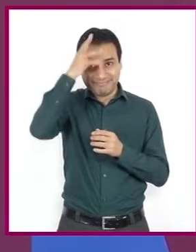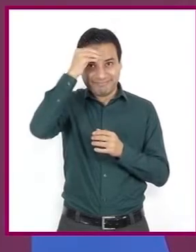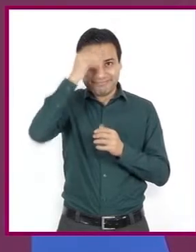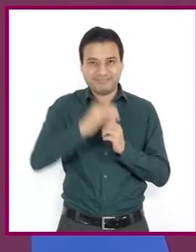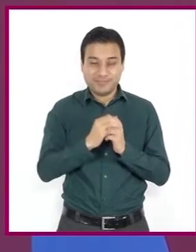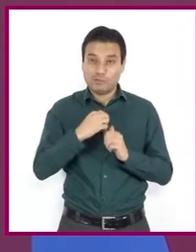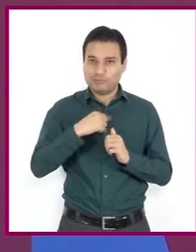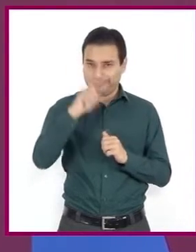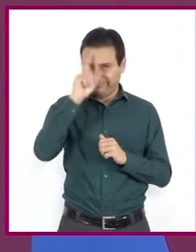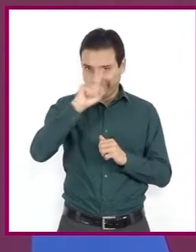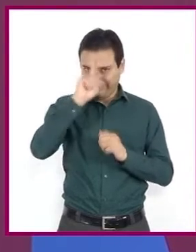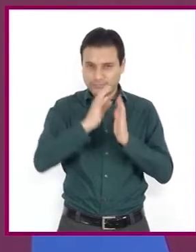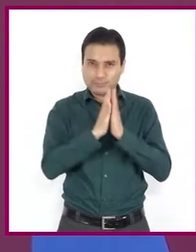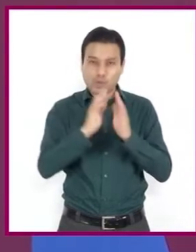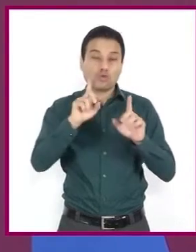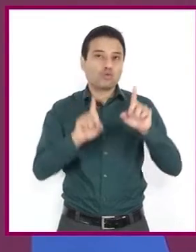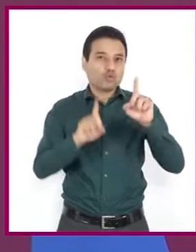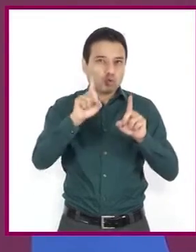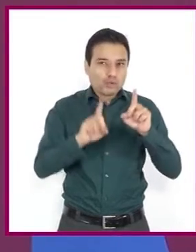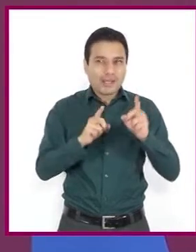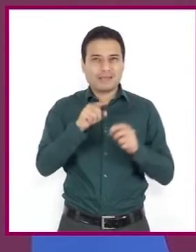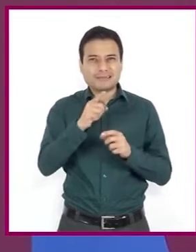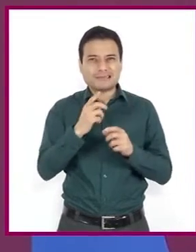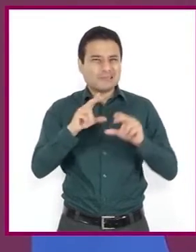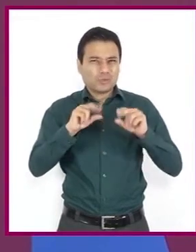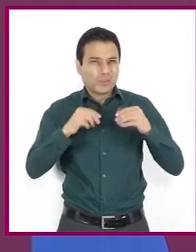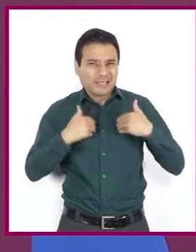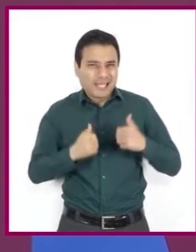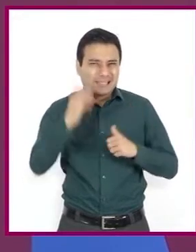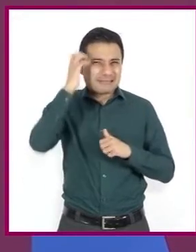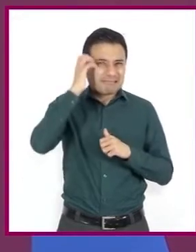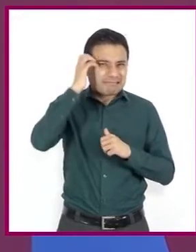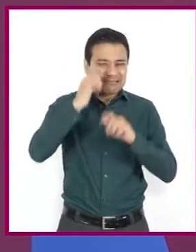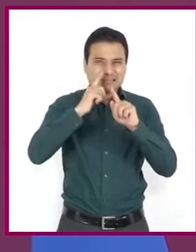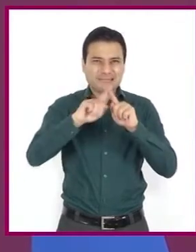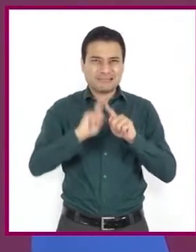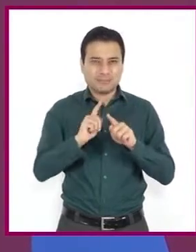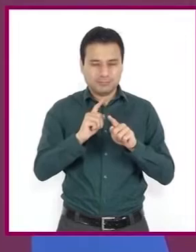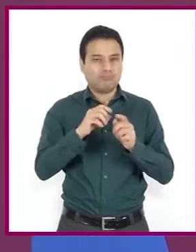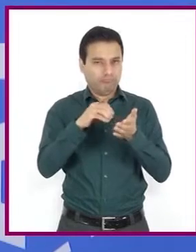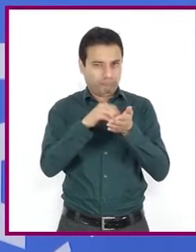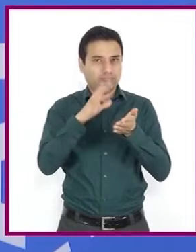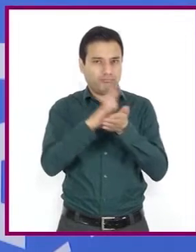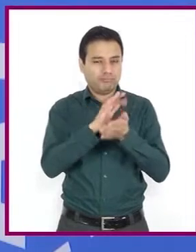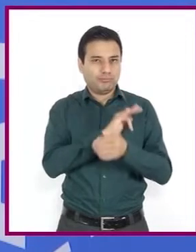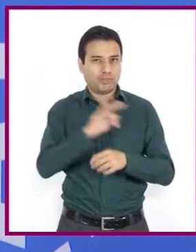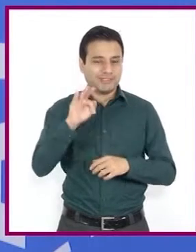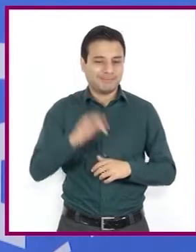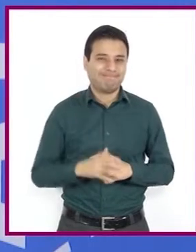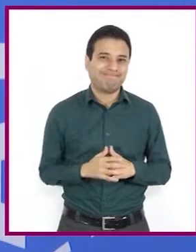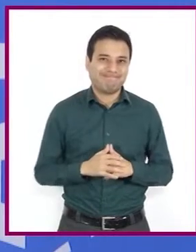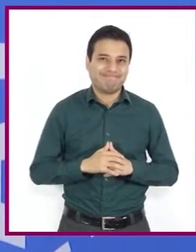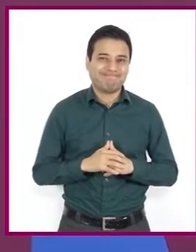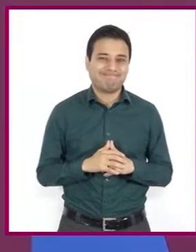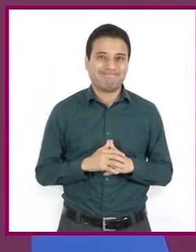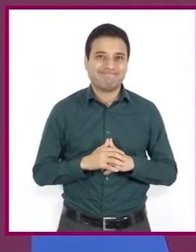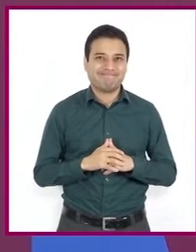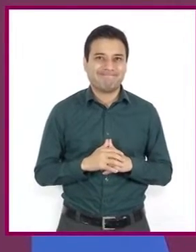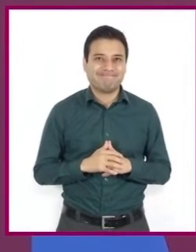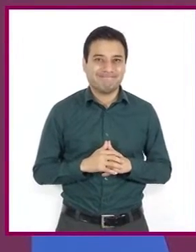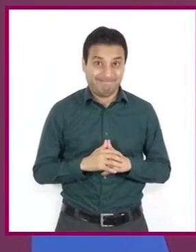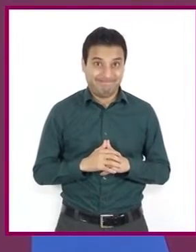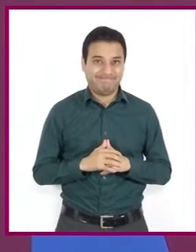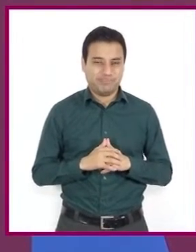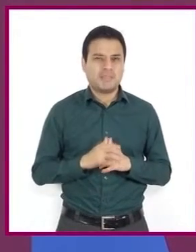recomiendo llevar un registro de las dudas, inquietudes o dificultades que surjan durante la exposición de los planteamientos, pues